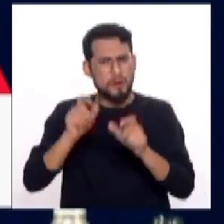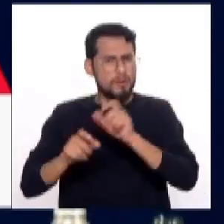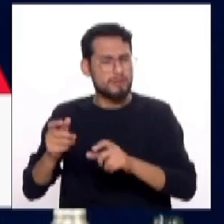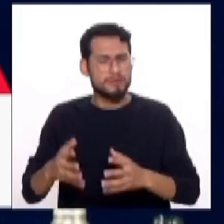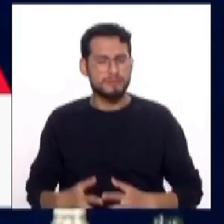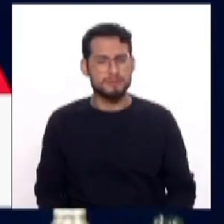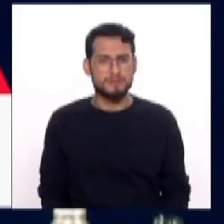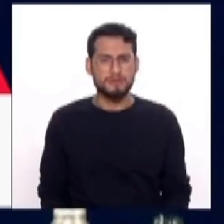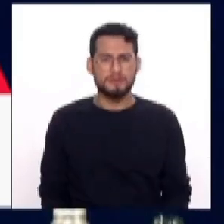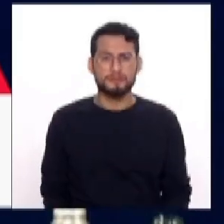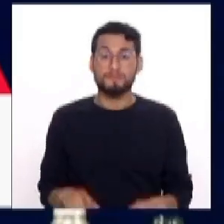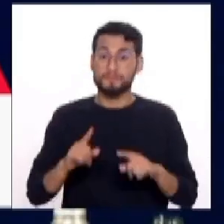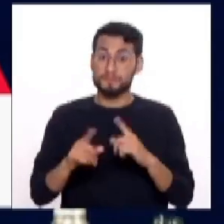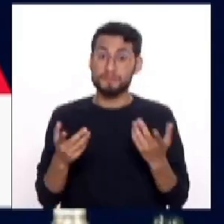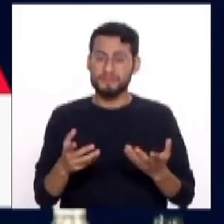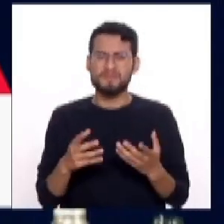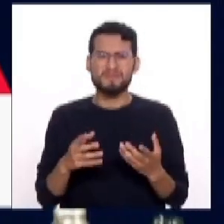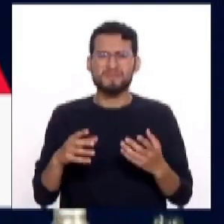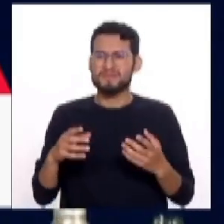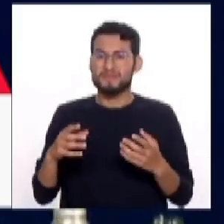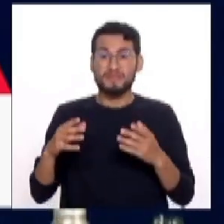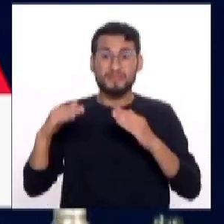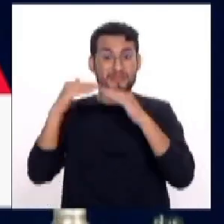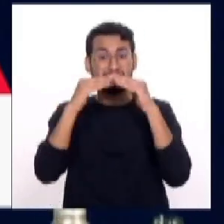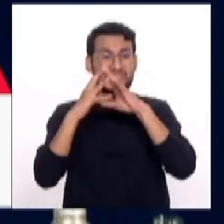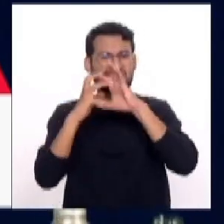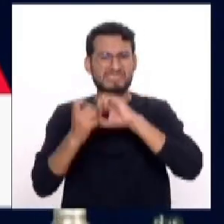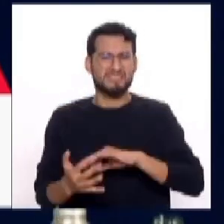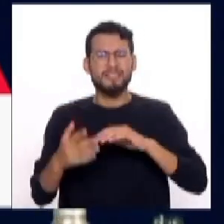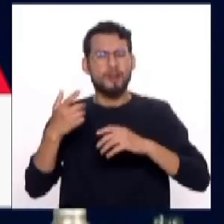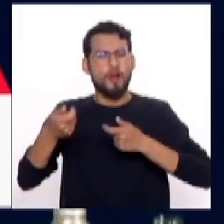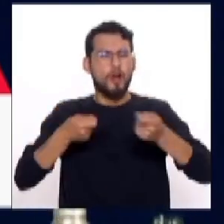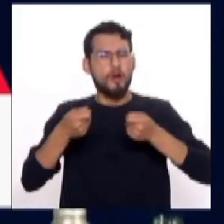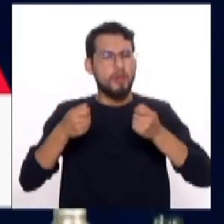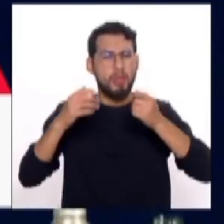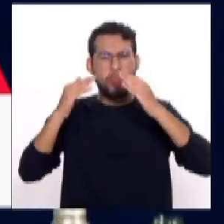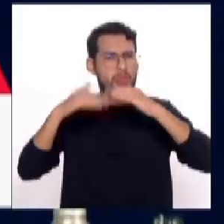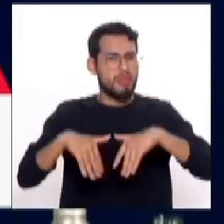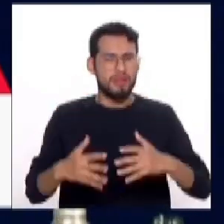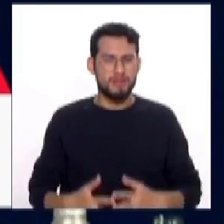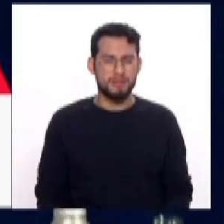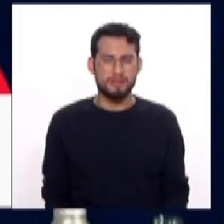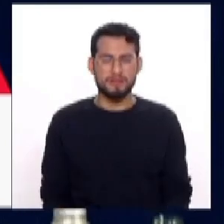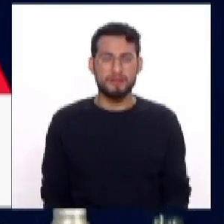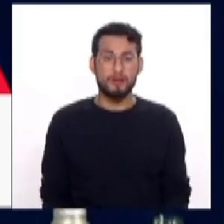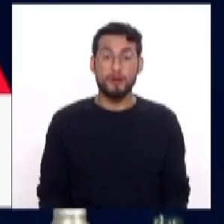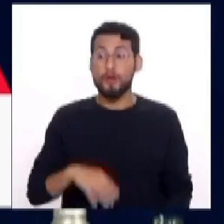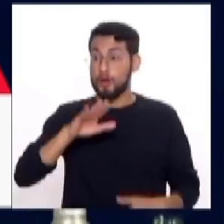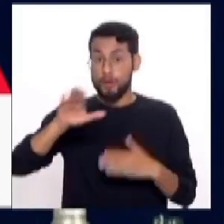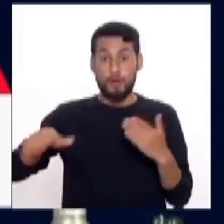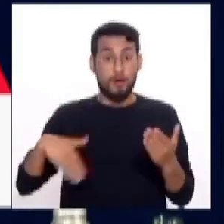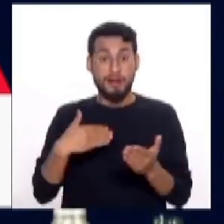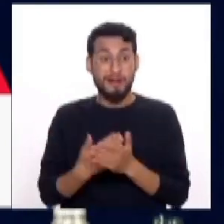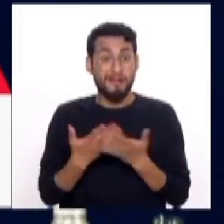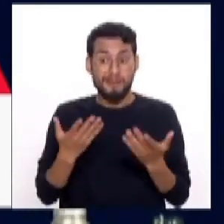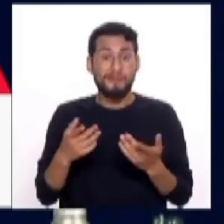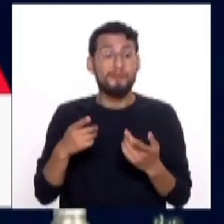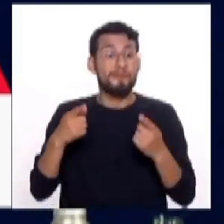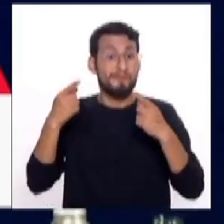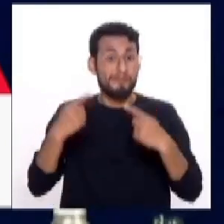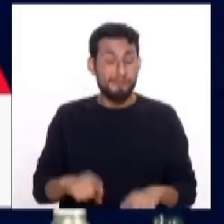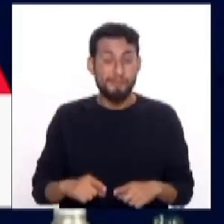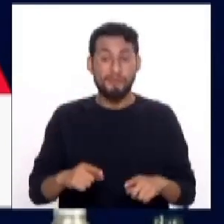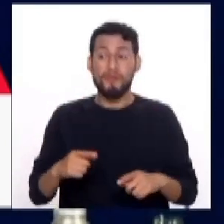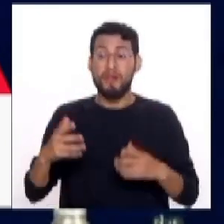humanidad si no se quiebra la infraestructura del estado y todo lo que es implicó